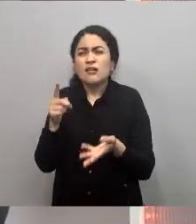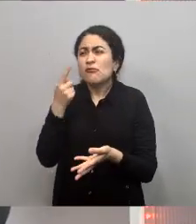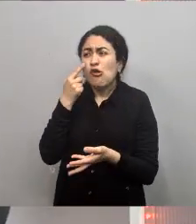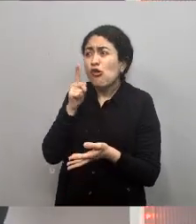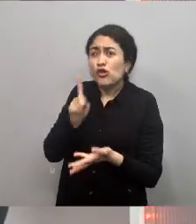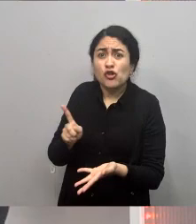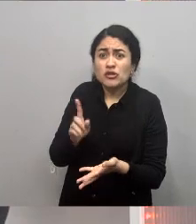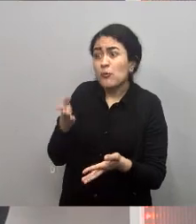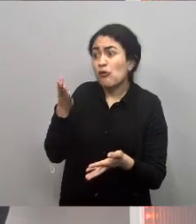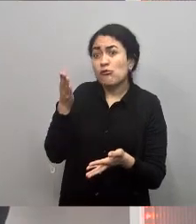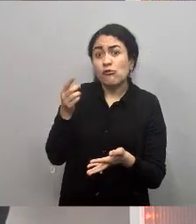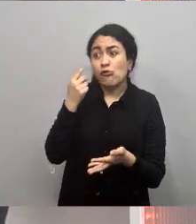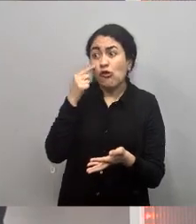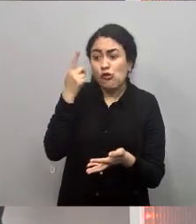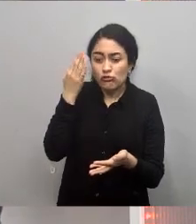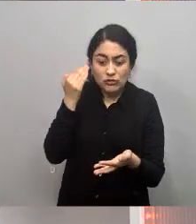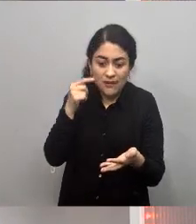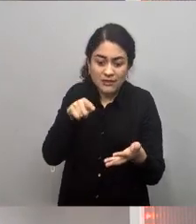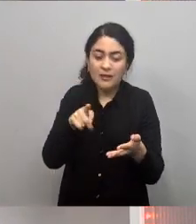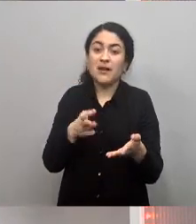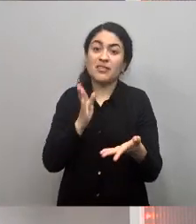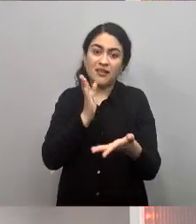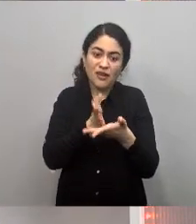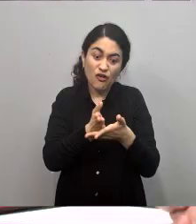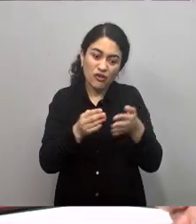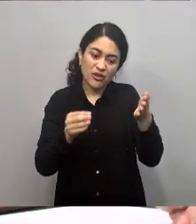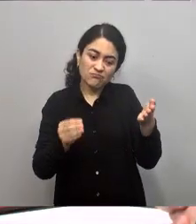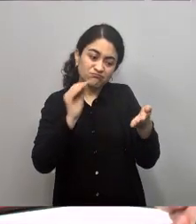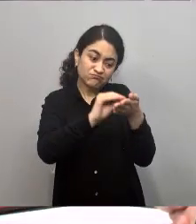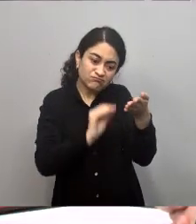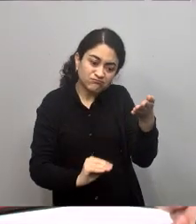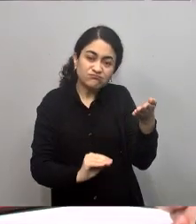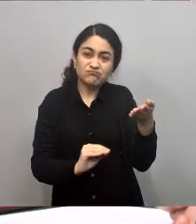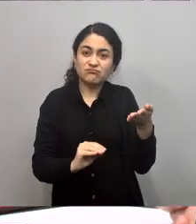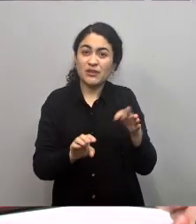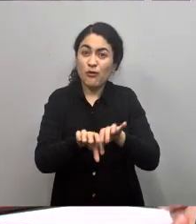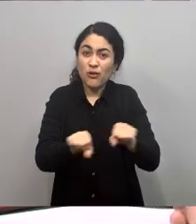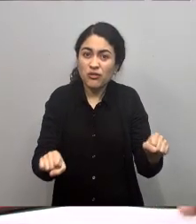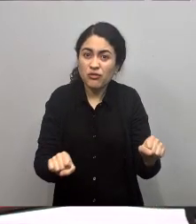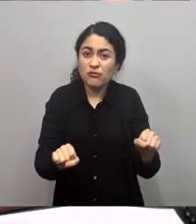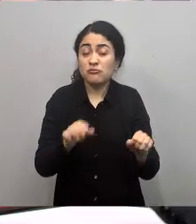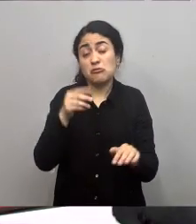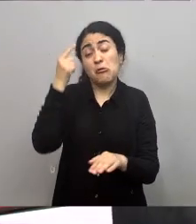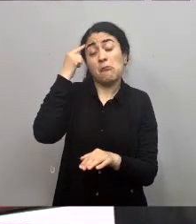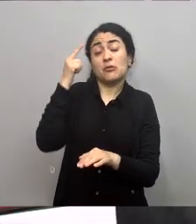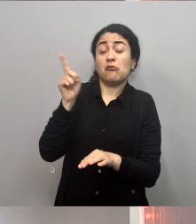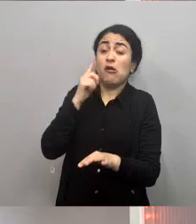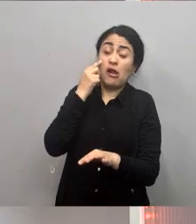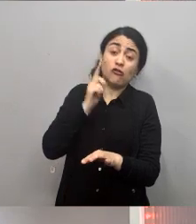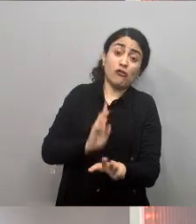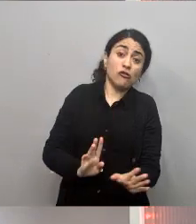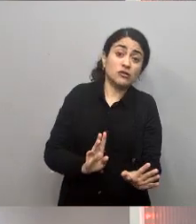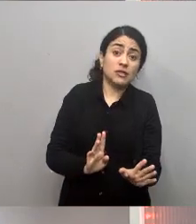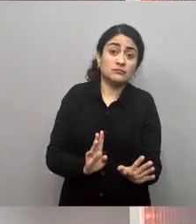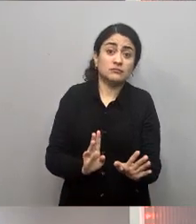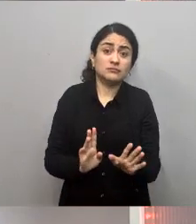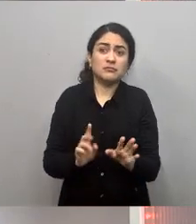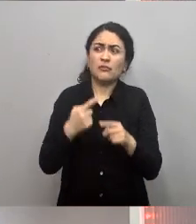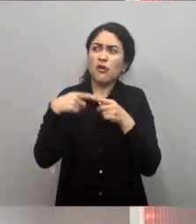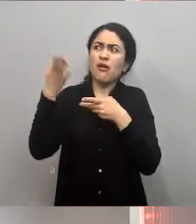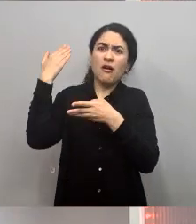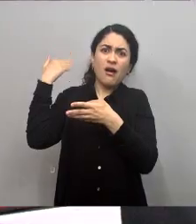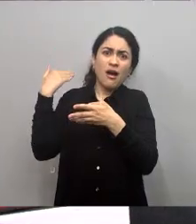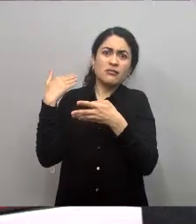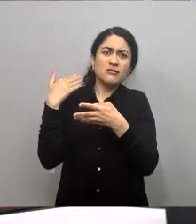no hacer caso a este mandato? ¿Por qué cree que pasa esto? Yo espero que por desconocimiento. ¿Porque en otros municipios pasa, ocurre? ¿O ha pasado? En